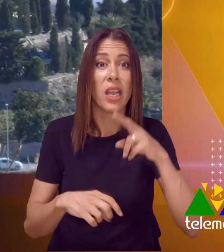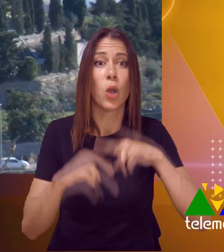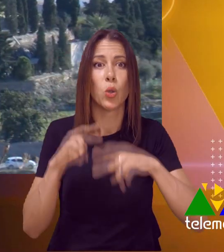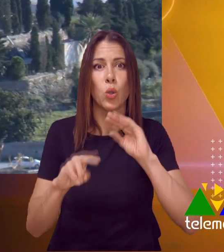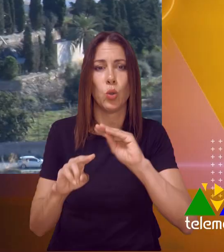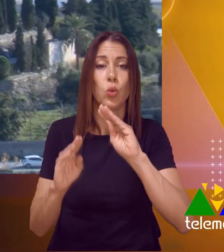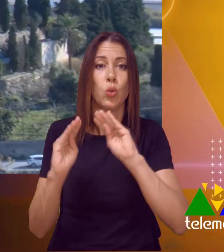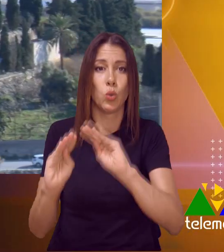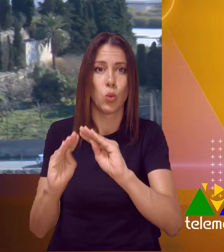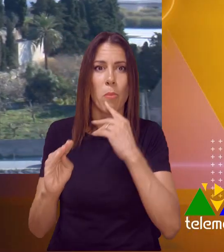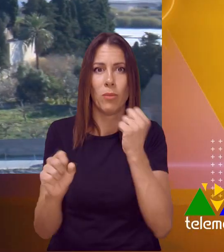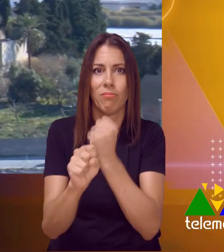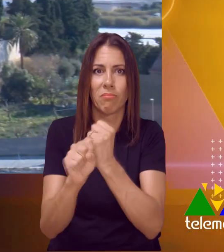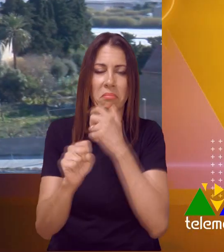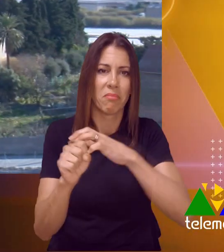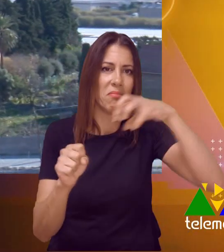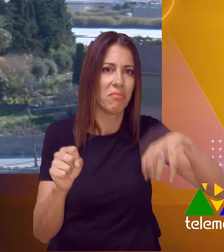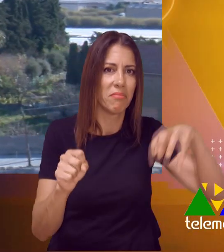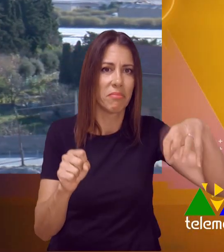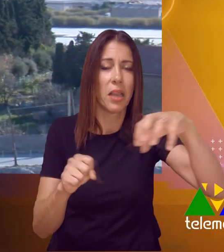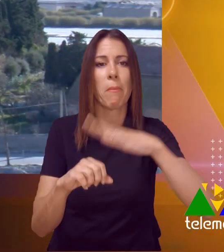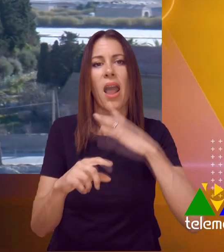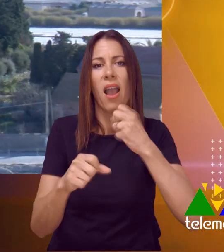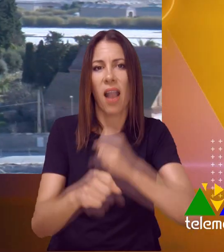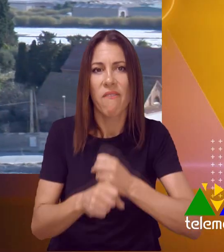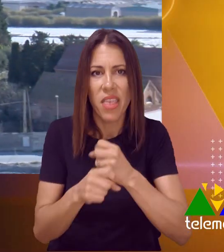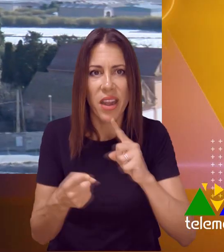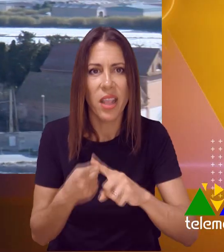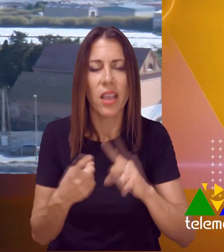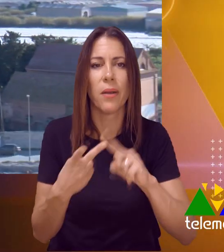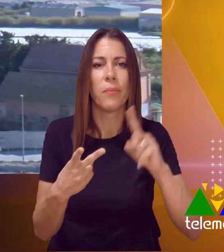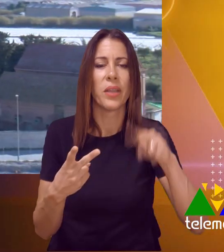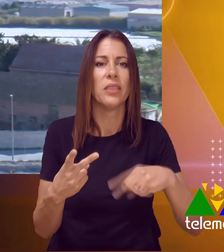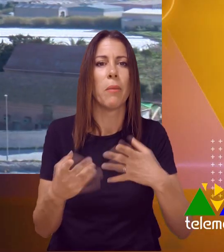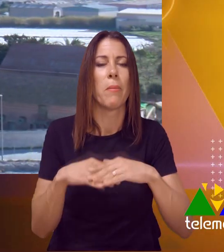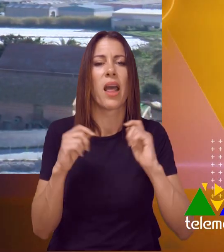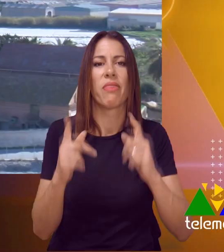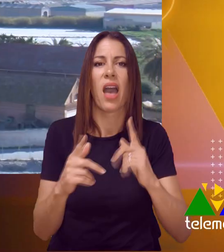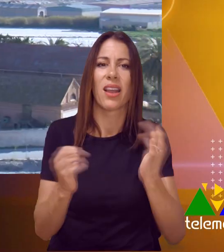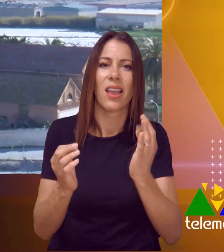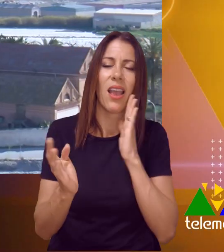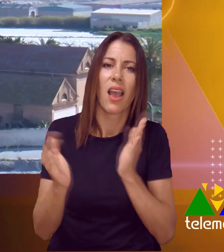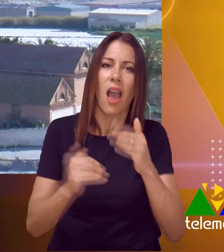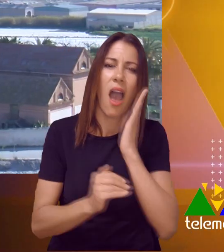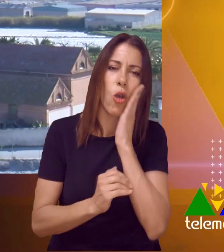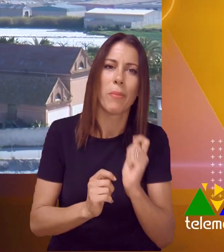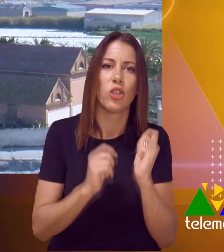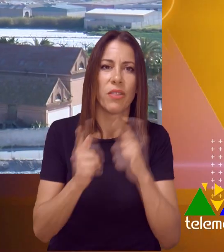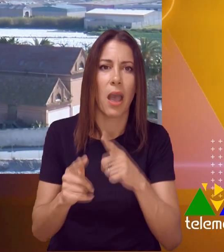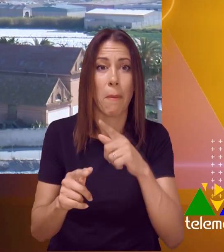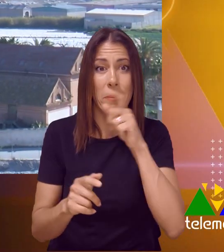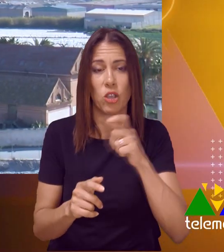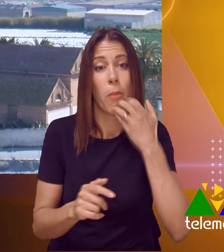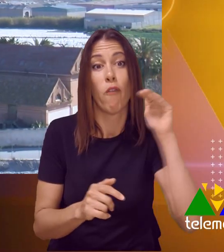sus aperos, construyen los sitios para las caballerías, construyen los sitios para dar alojamiento a